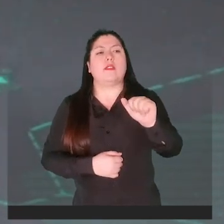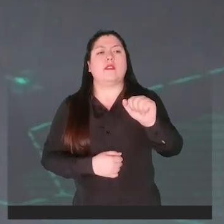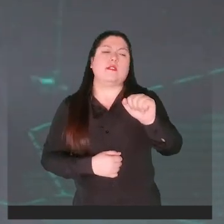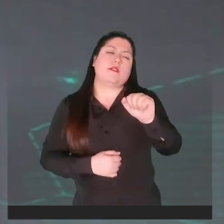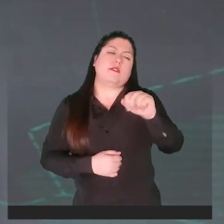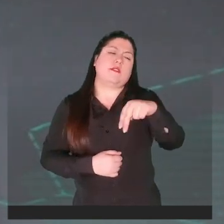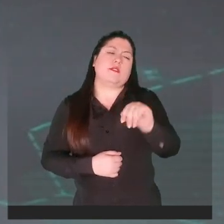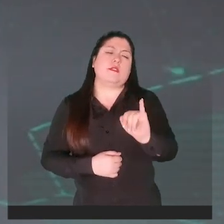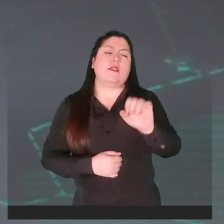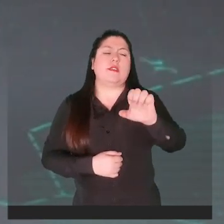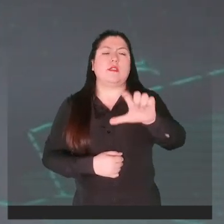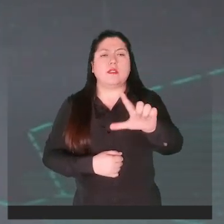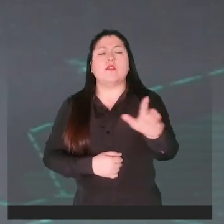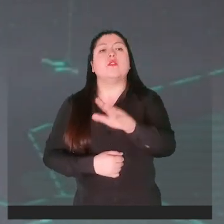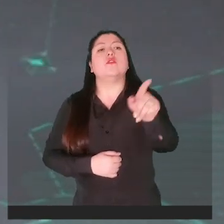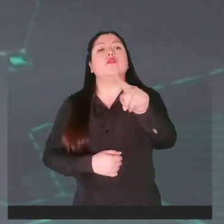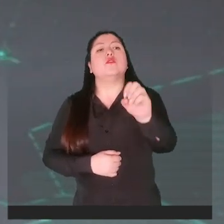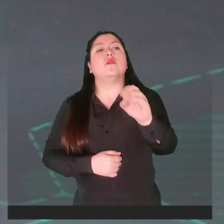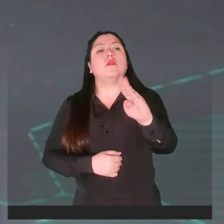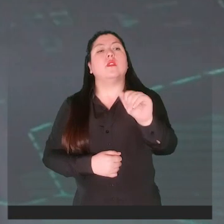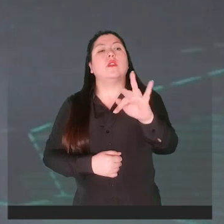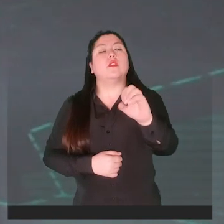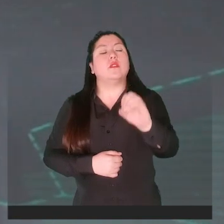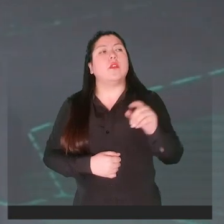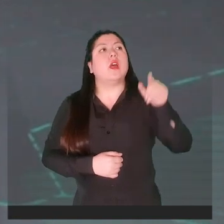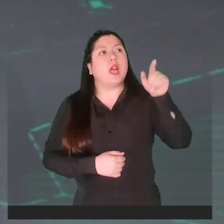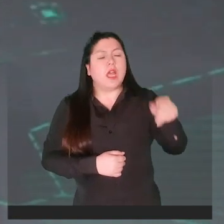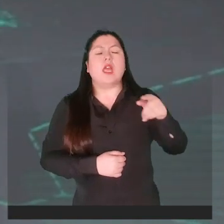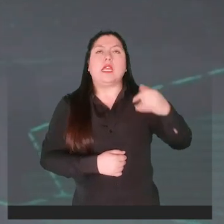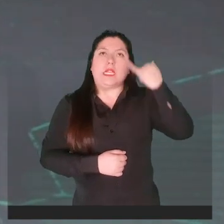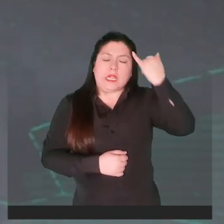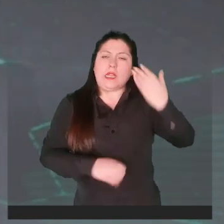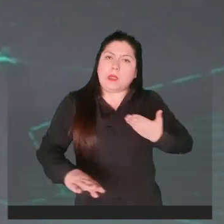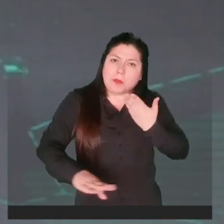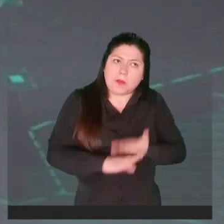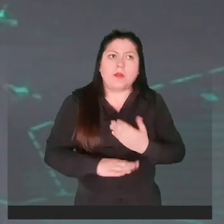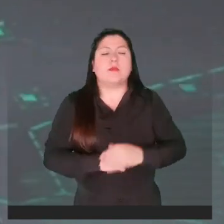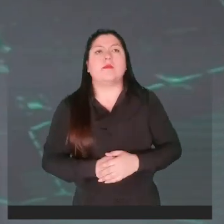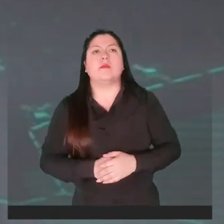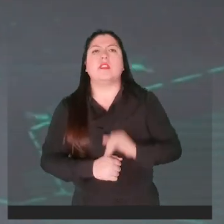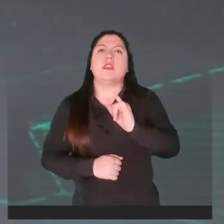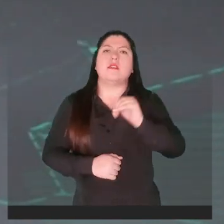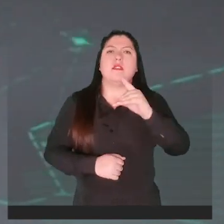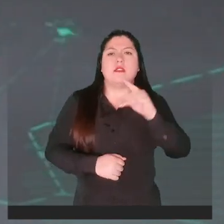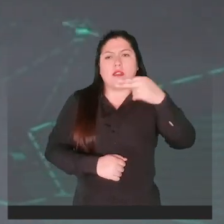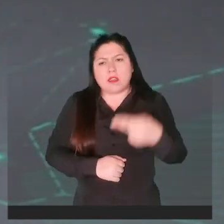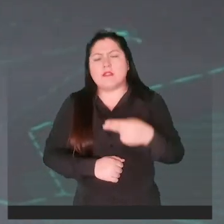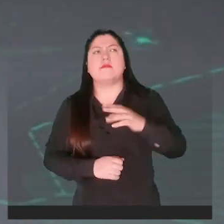del Instituto IDEA. Recuerdo también los pronunciamientos del IILA o del